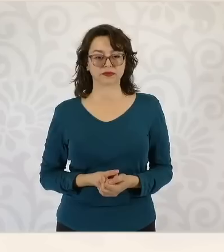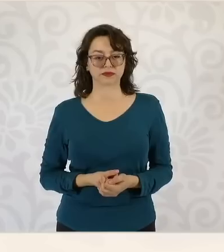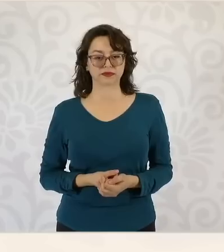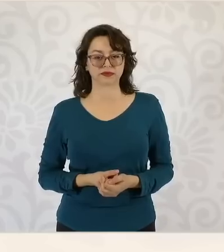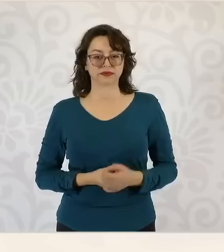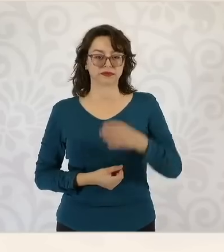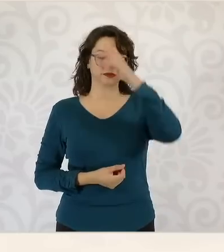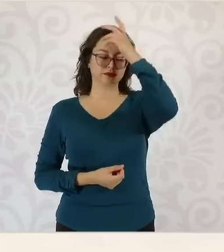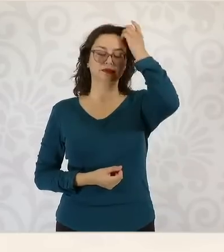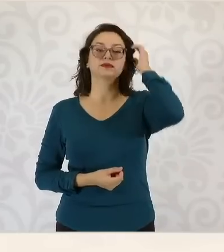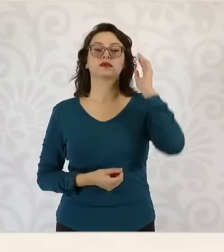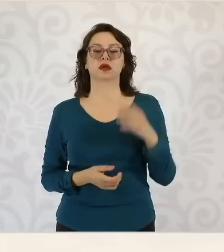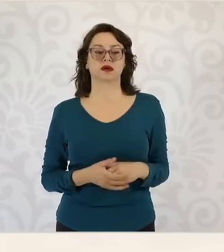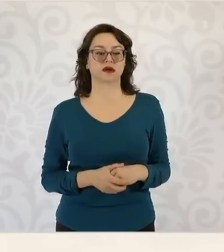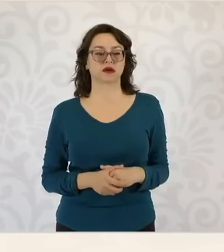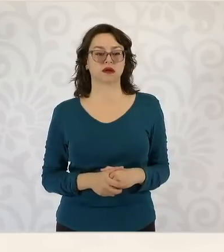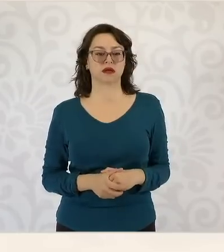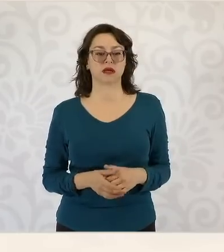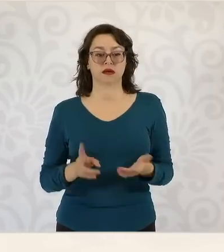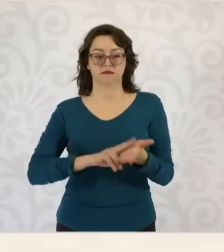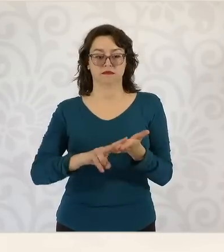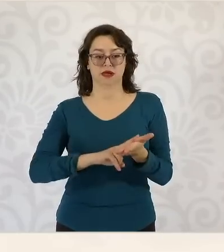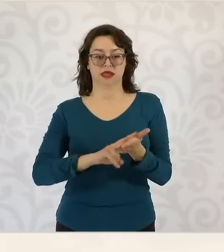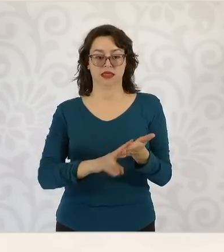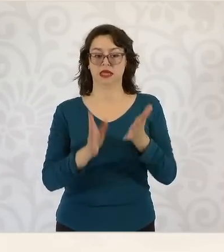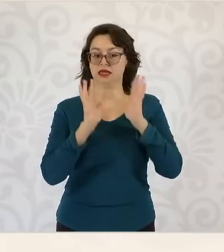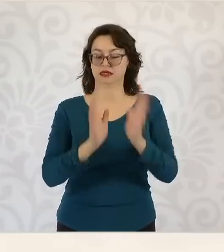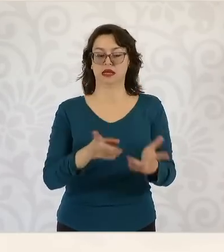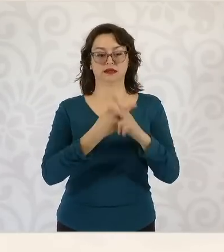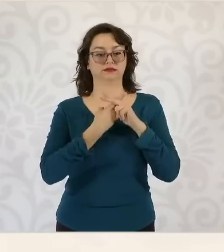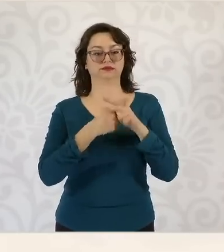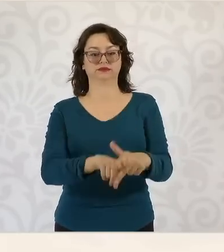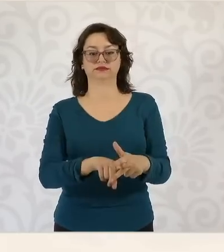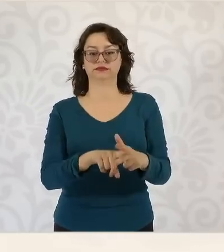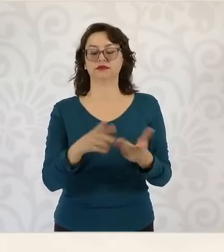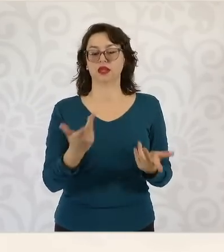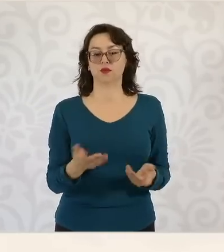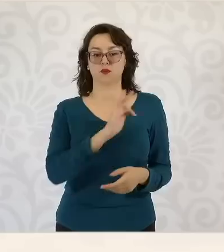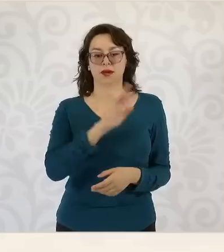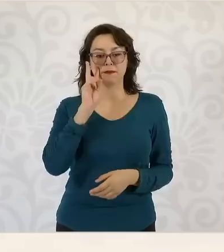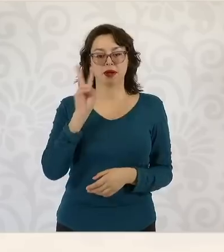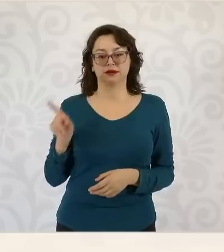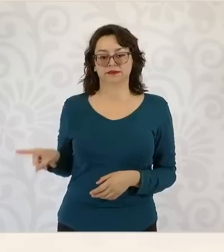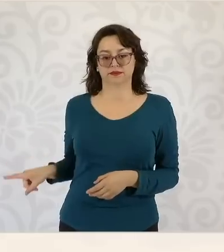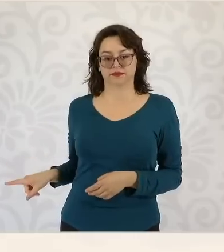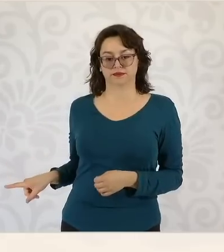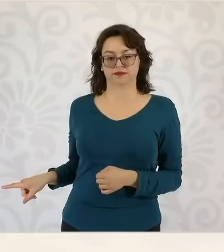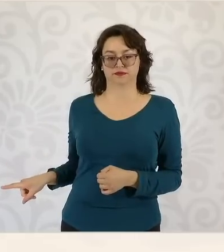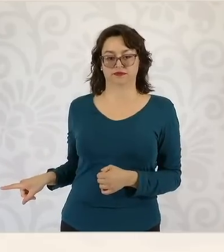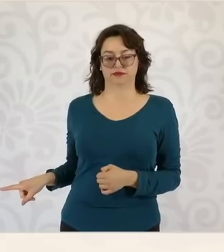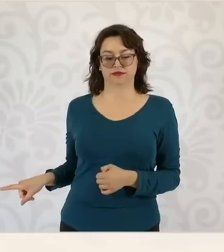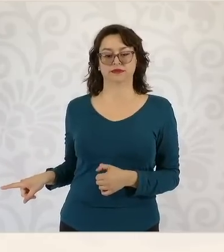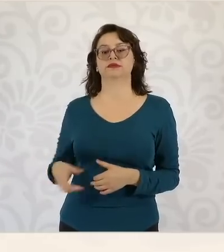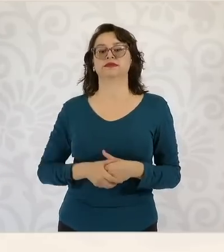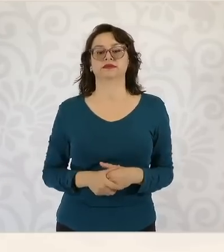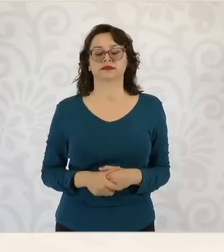que ya están en marcha. Principalmente aquí pusimos lo que es el corredor interoceánico. Esos polos